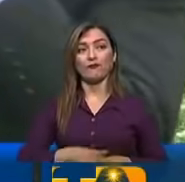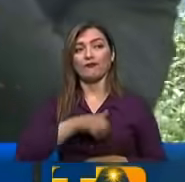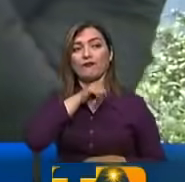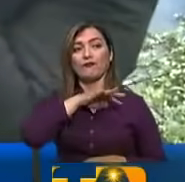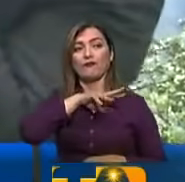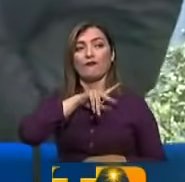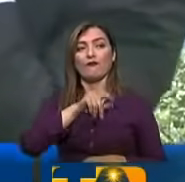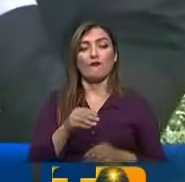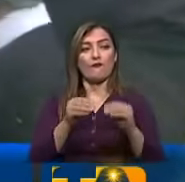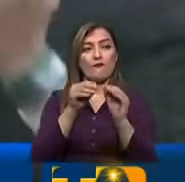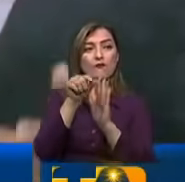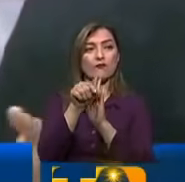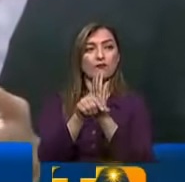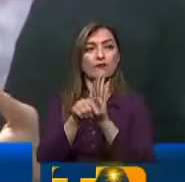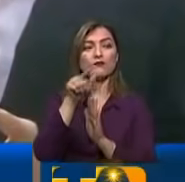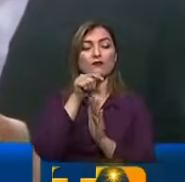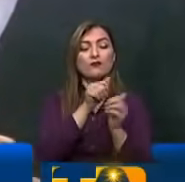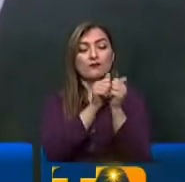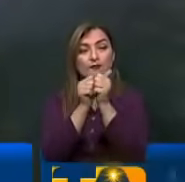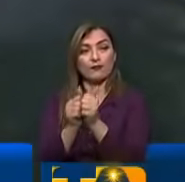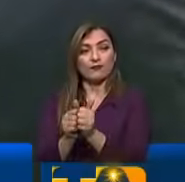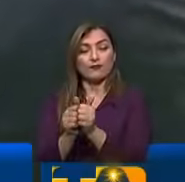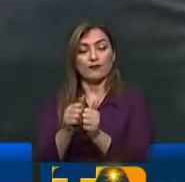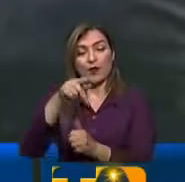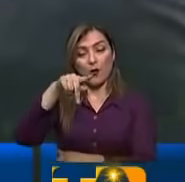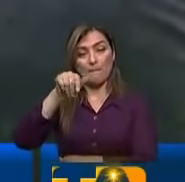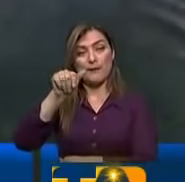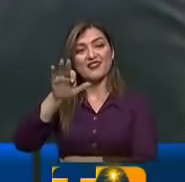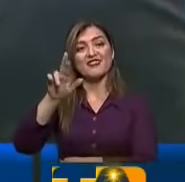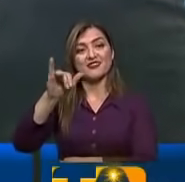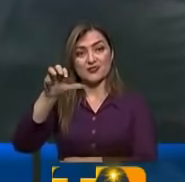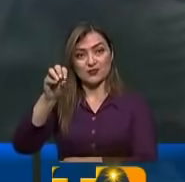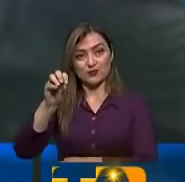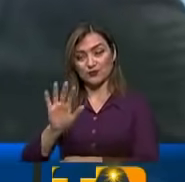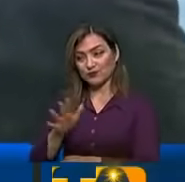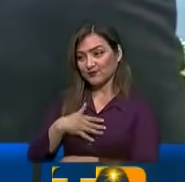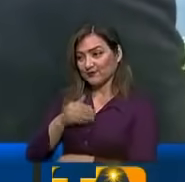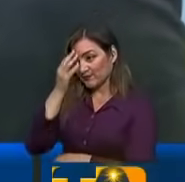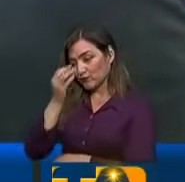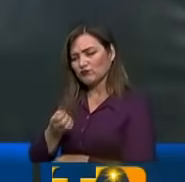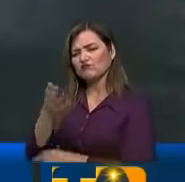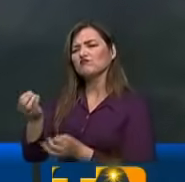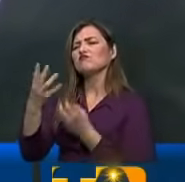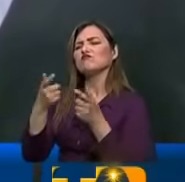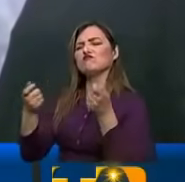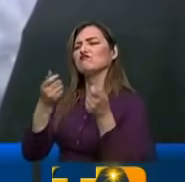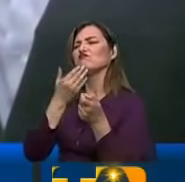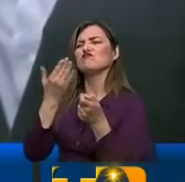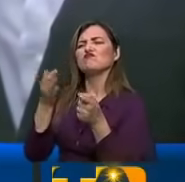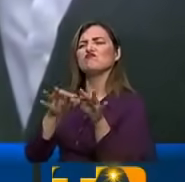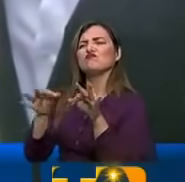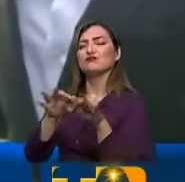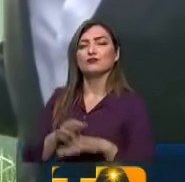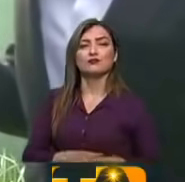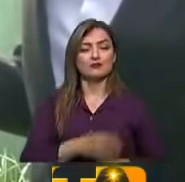delincuencia. Para contarnos un poco más de detalles, está con nosotros Patricio Vargas. ¿Cómo están? Muy buenos días. Cuéntanos un poquito sobre los operativos que se están llevando a cabo acá. Buenos días. La